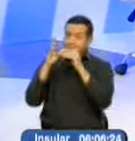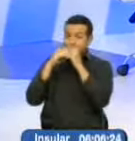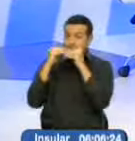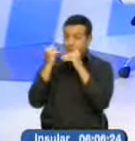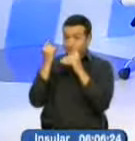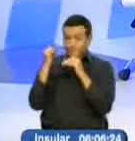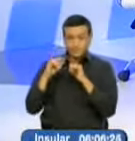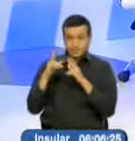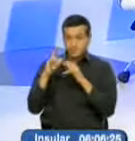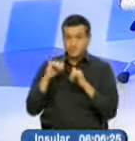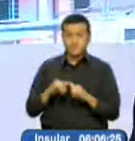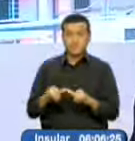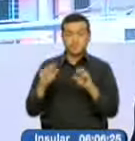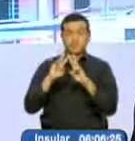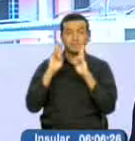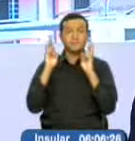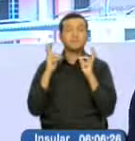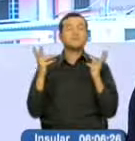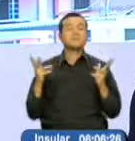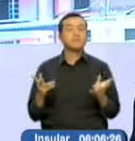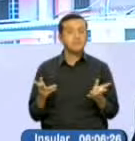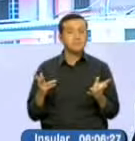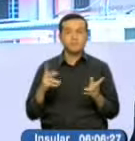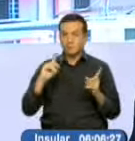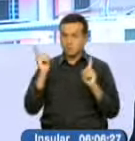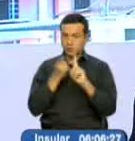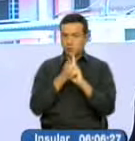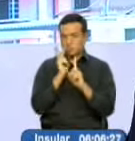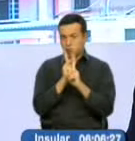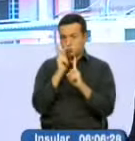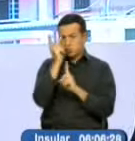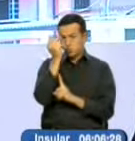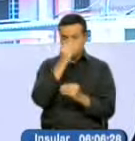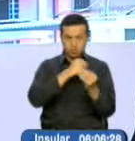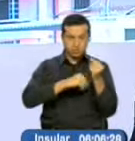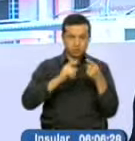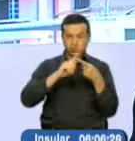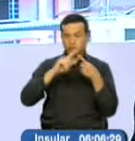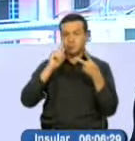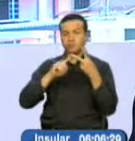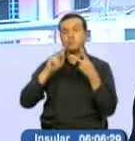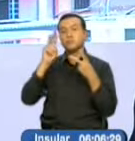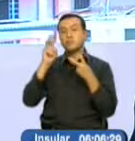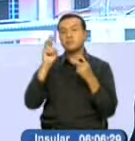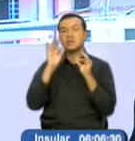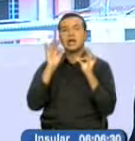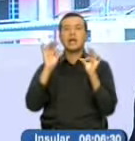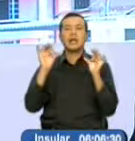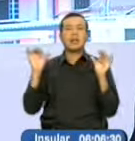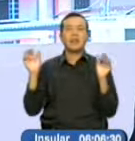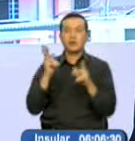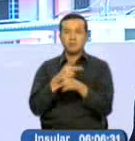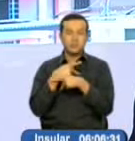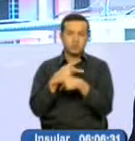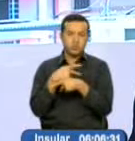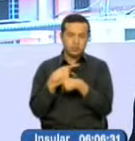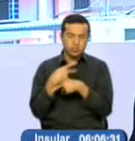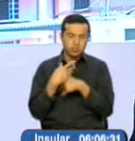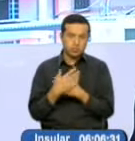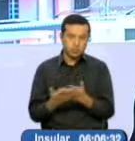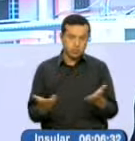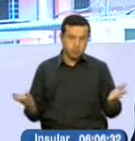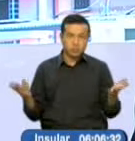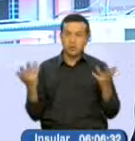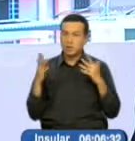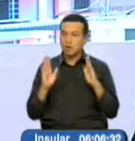dolarización. Eso con respecto al primer eje, digamos, inversiones. El segundo eje tiene que ver con eficiencia, con productividad. Yo creo que en ese sentido